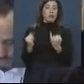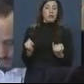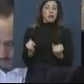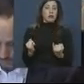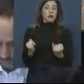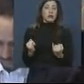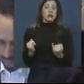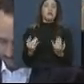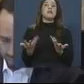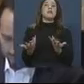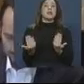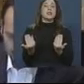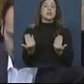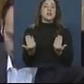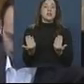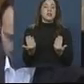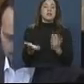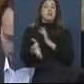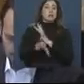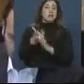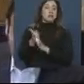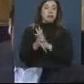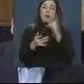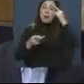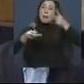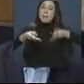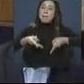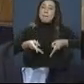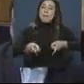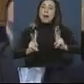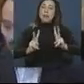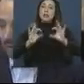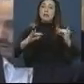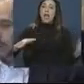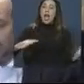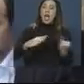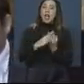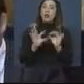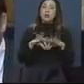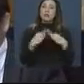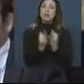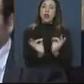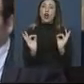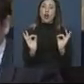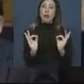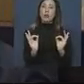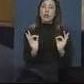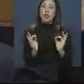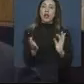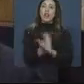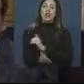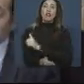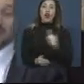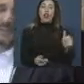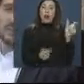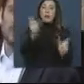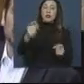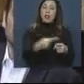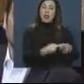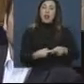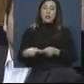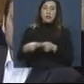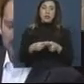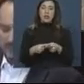de transmisión con el propósito de permitir una inclusión más plena de toda nuestra sociedad,